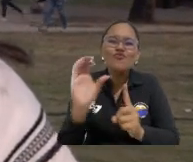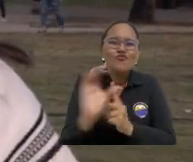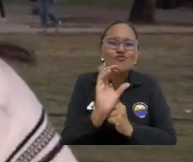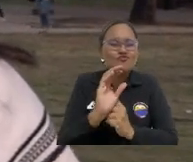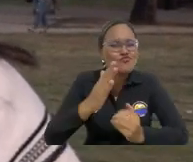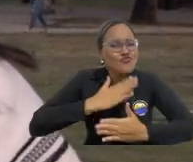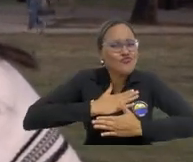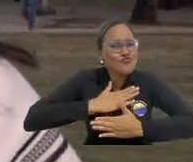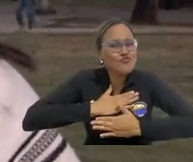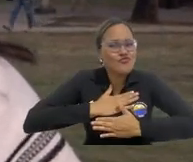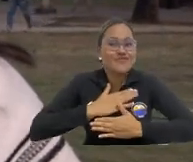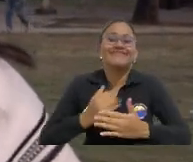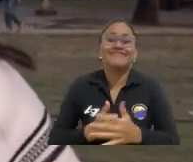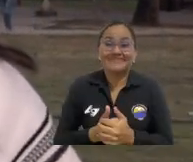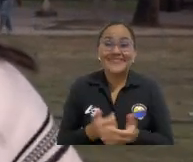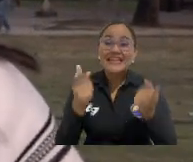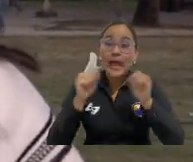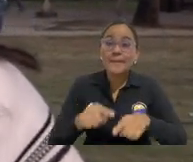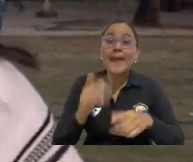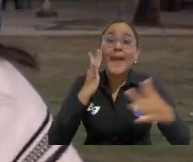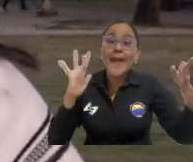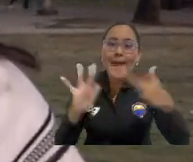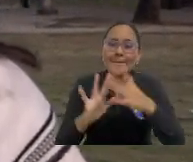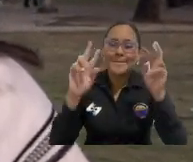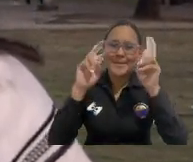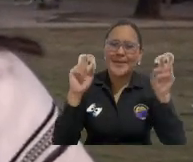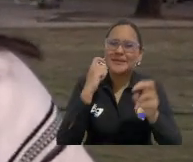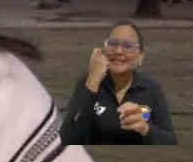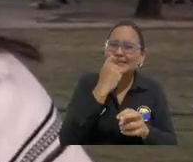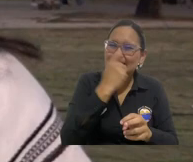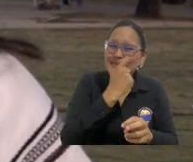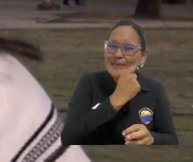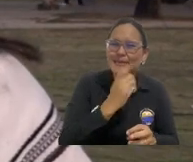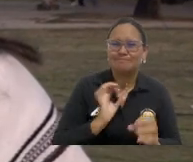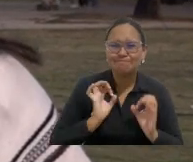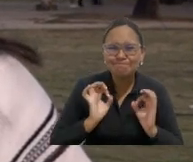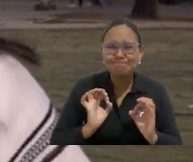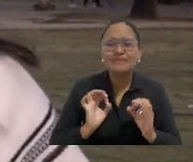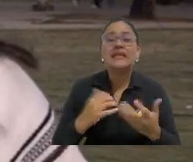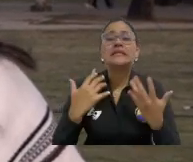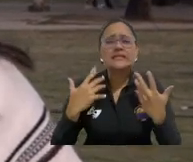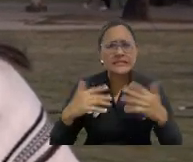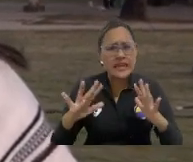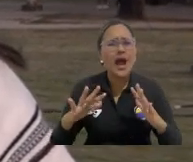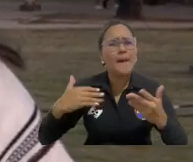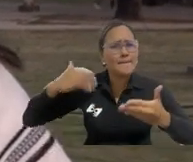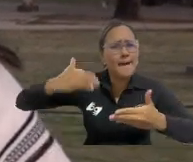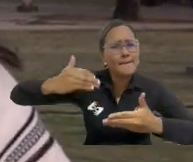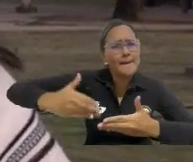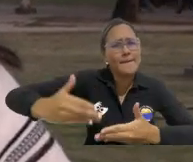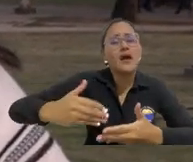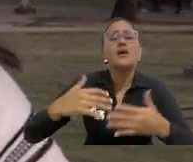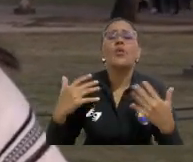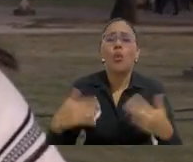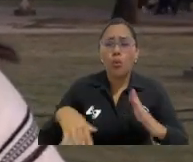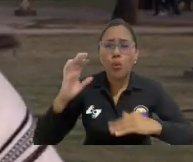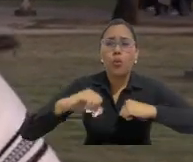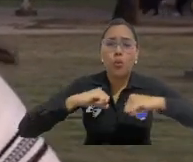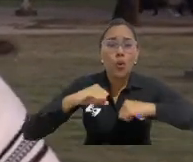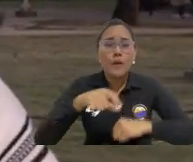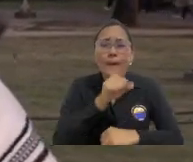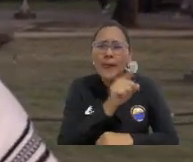cultura propia de nosotros y también el tema de la salud oral que lo hemos trabajado y hemos ya